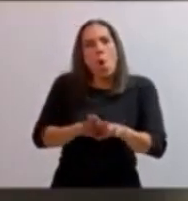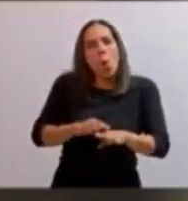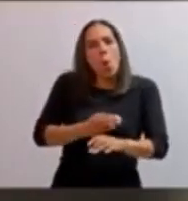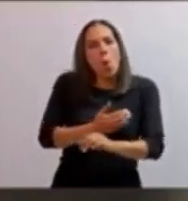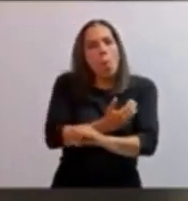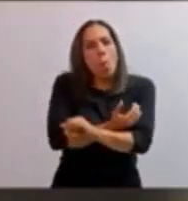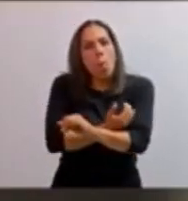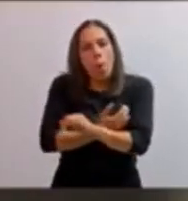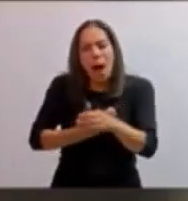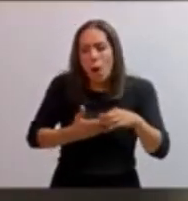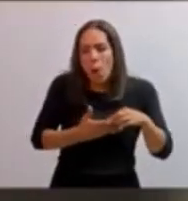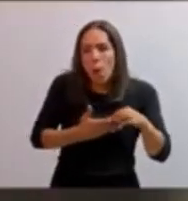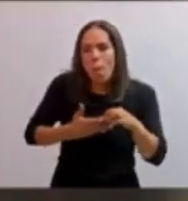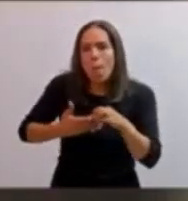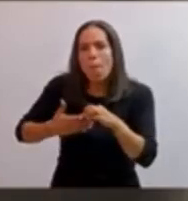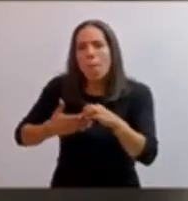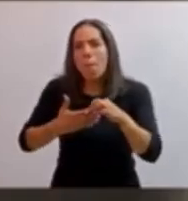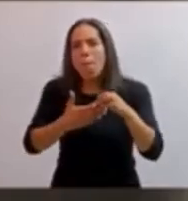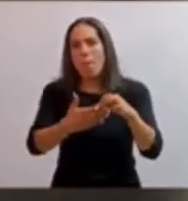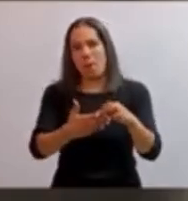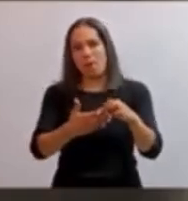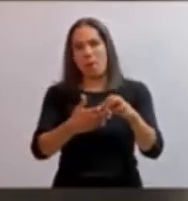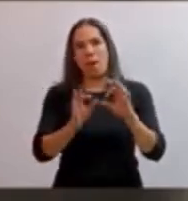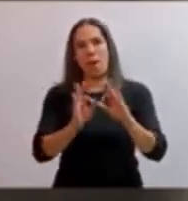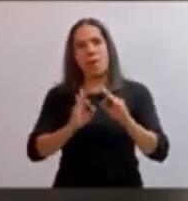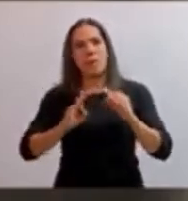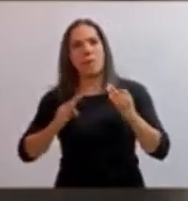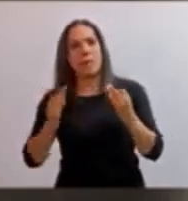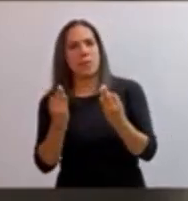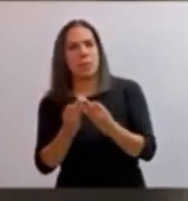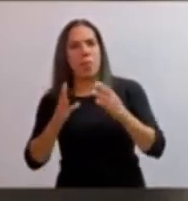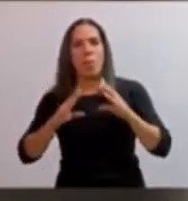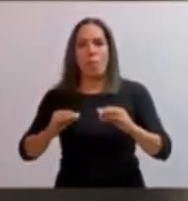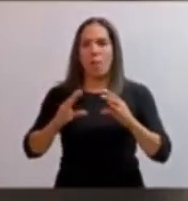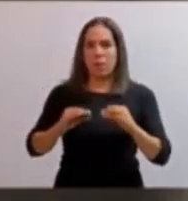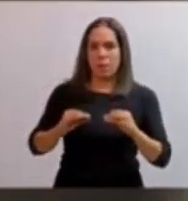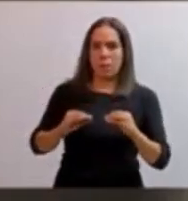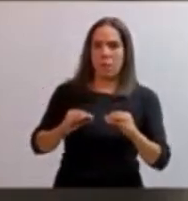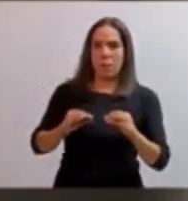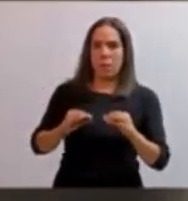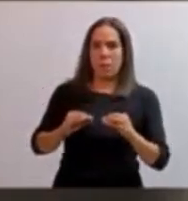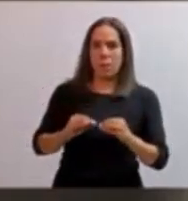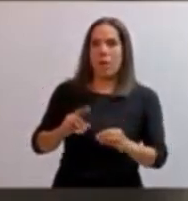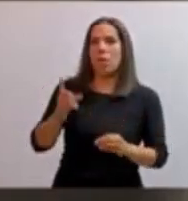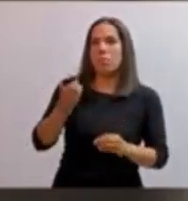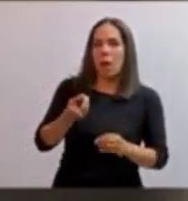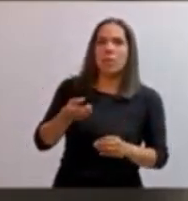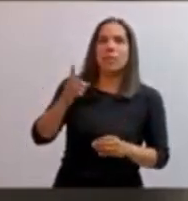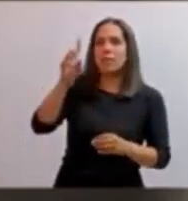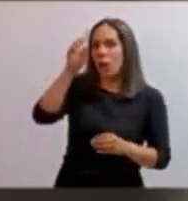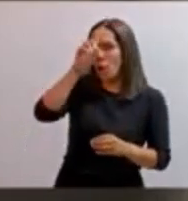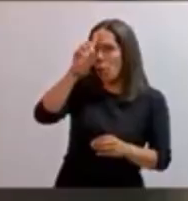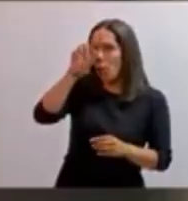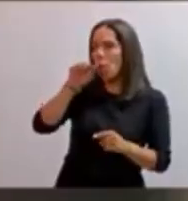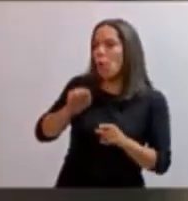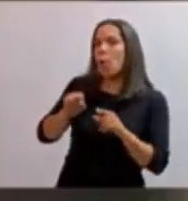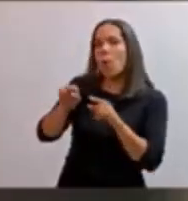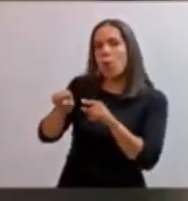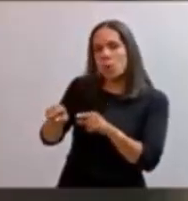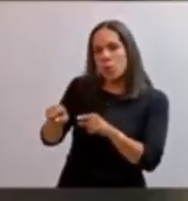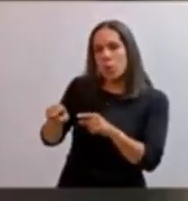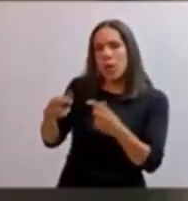acompañamiento pedagógico para orientar a los maestros a